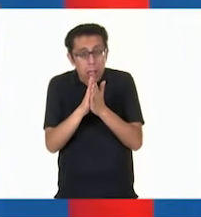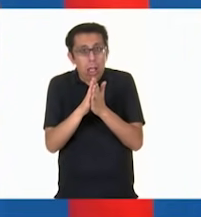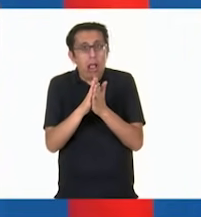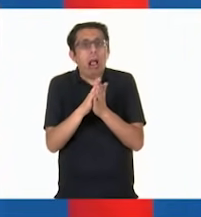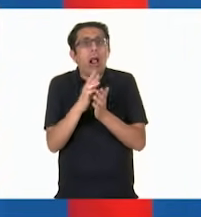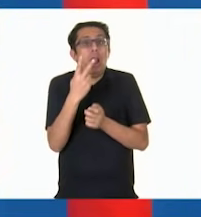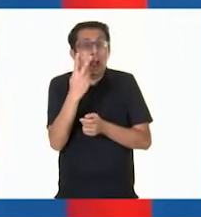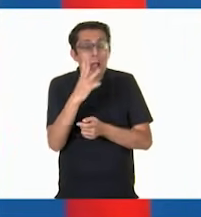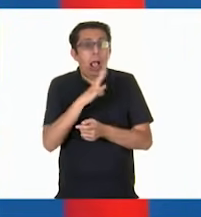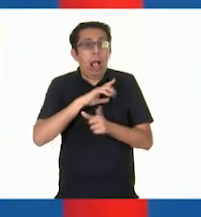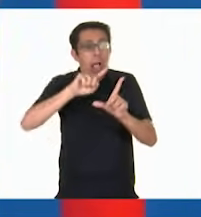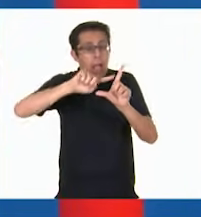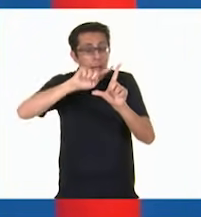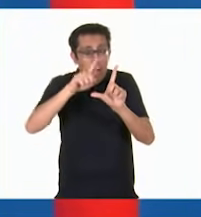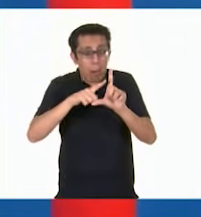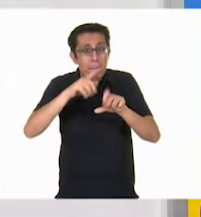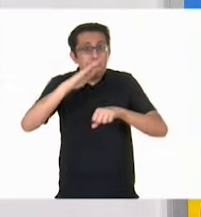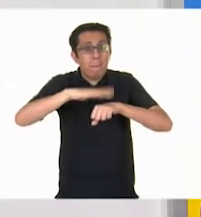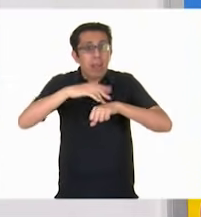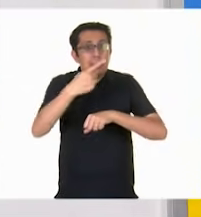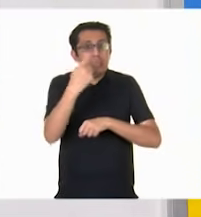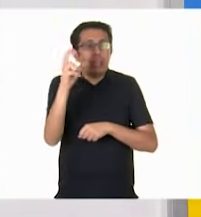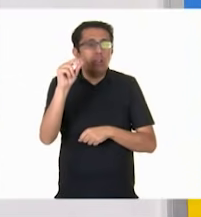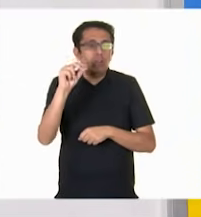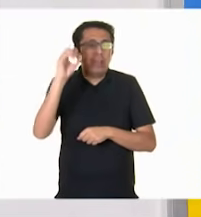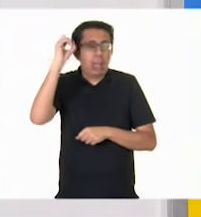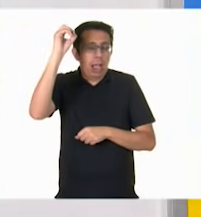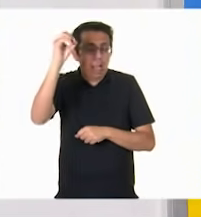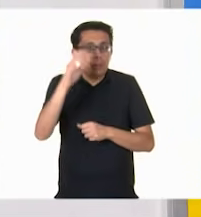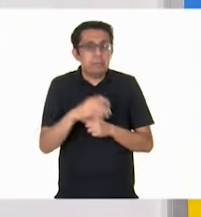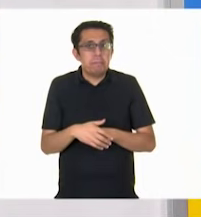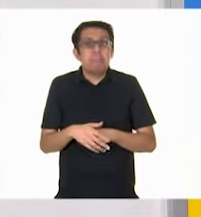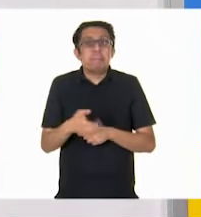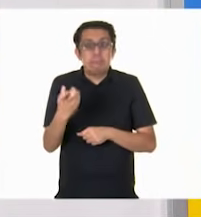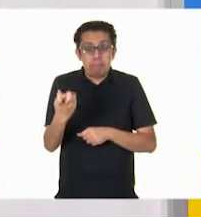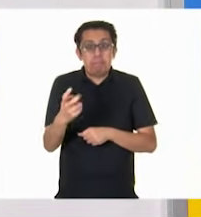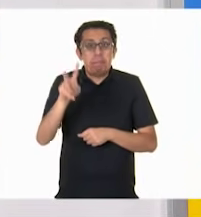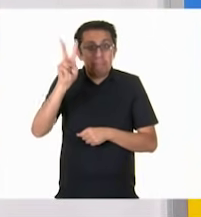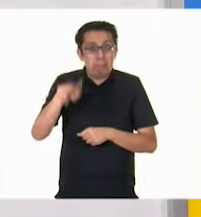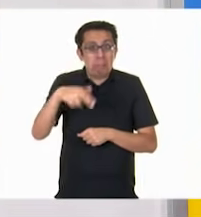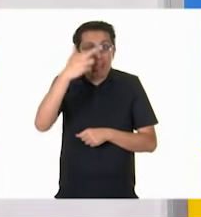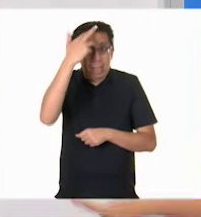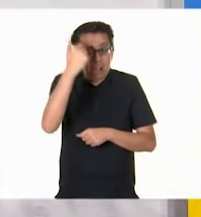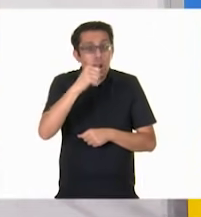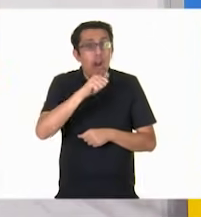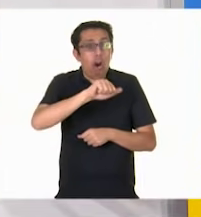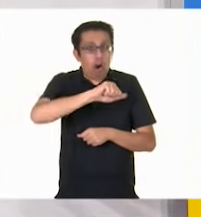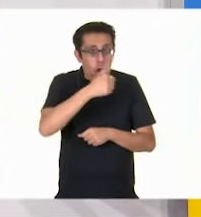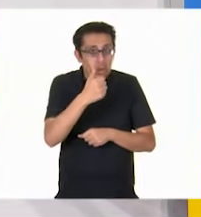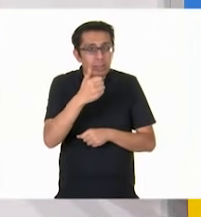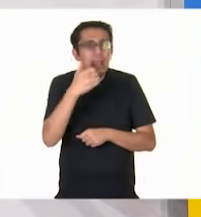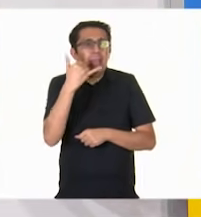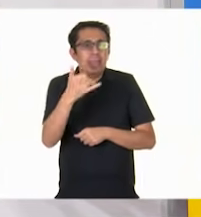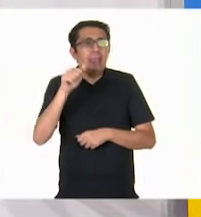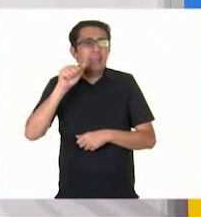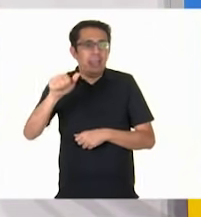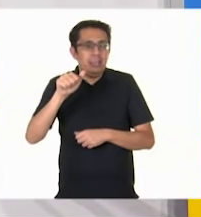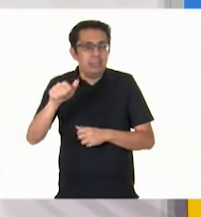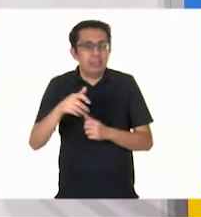ambas poseen un ángulo mayor de 180 grados. Así es. 11 y 16.